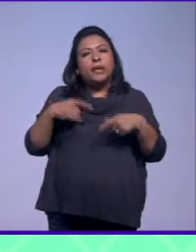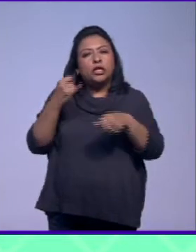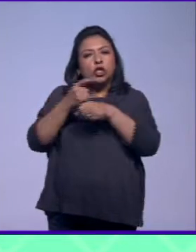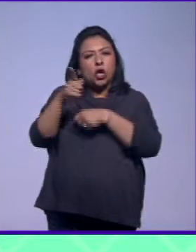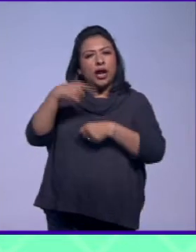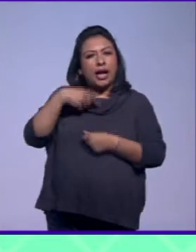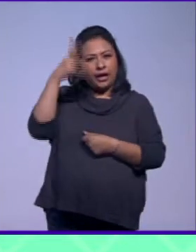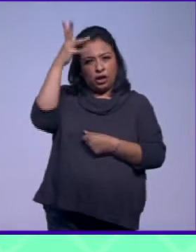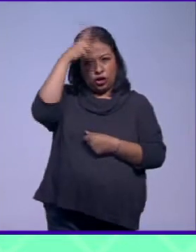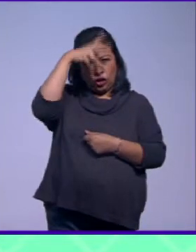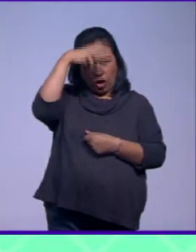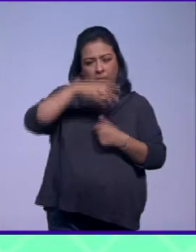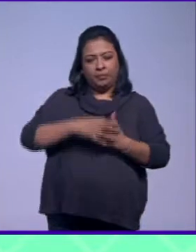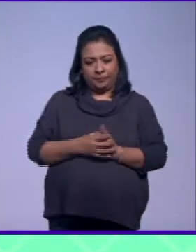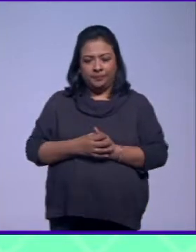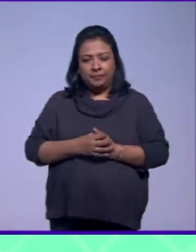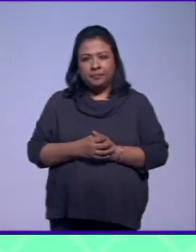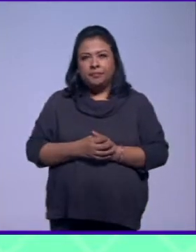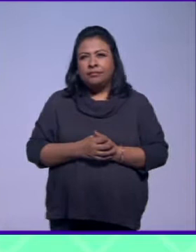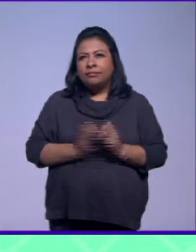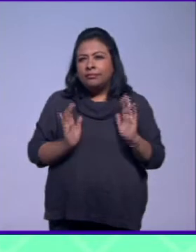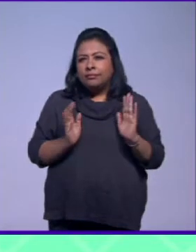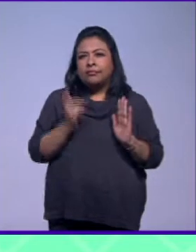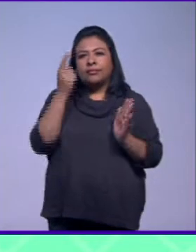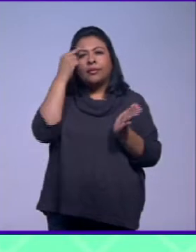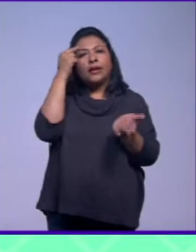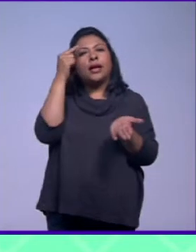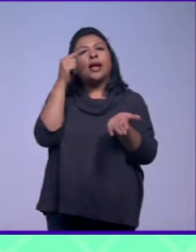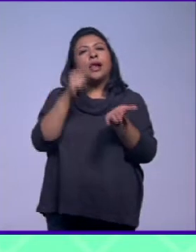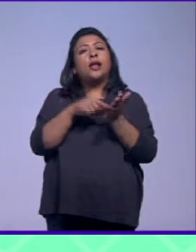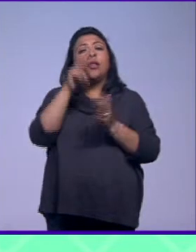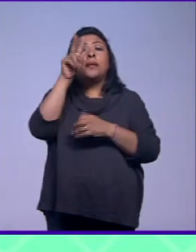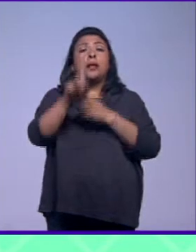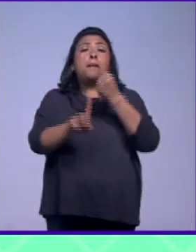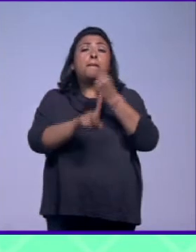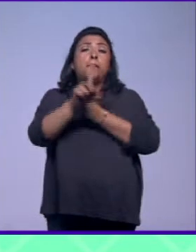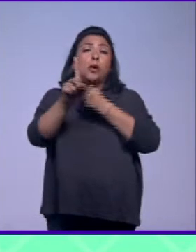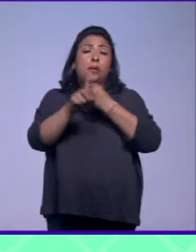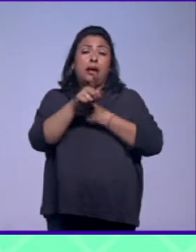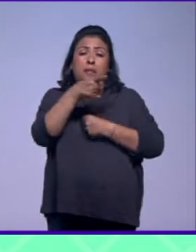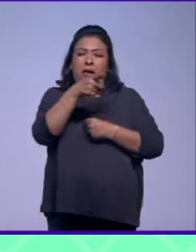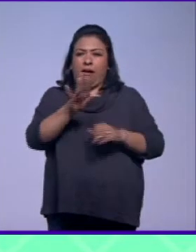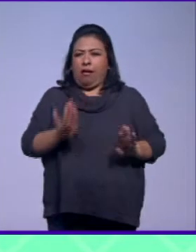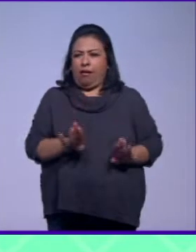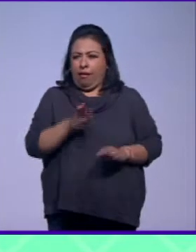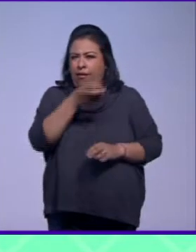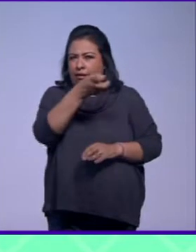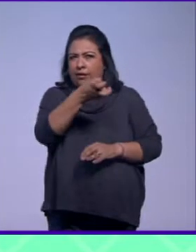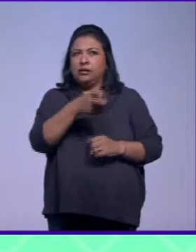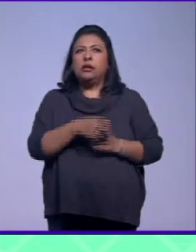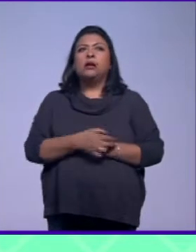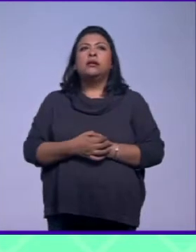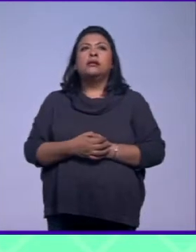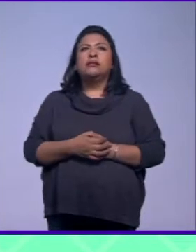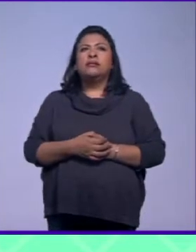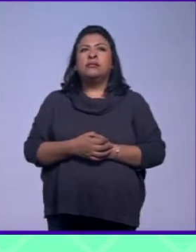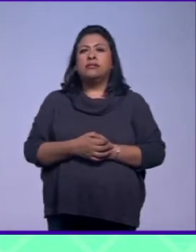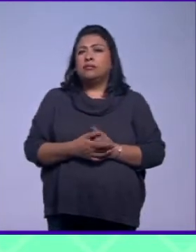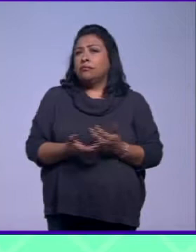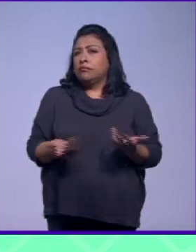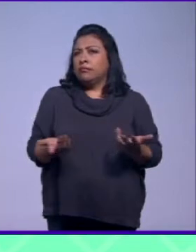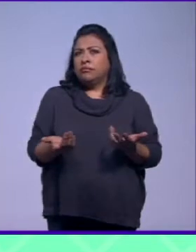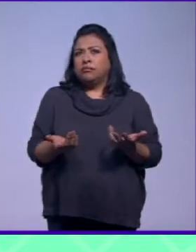trump creo que el gran problema con un personaje así es que es un personaje que